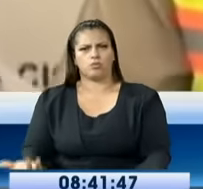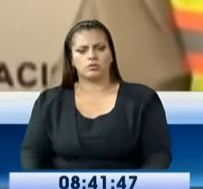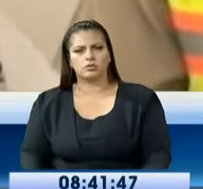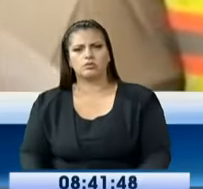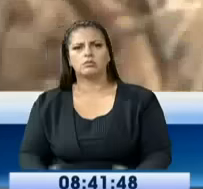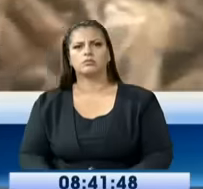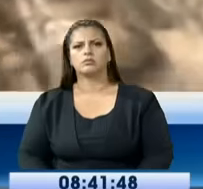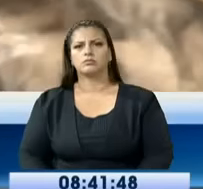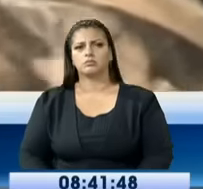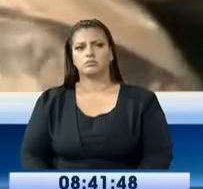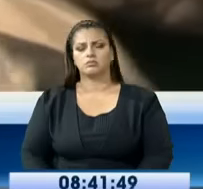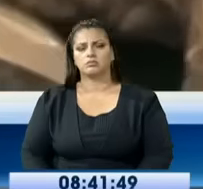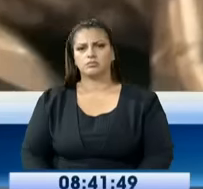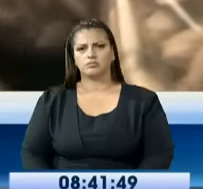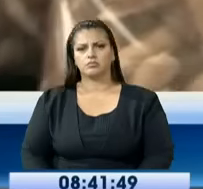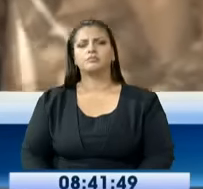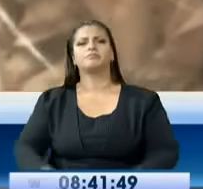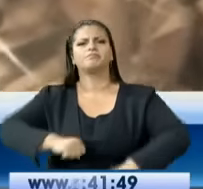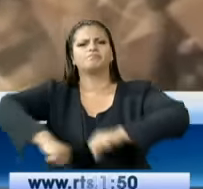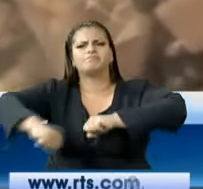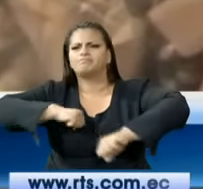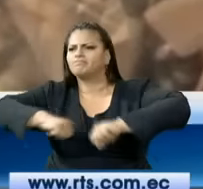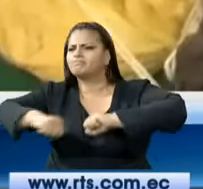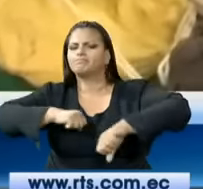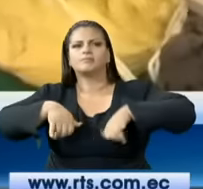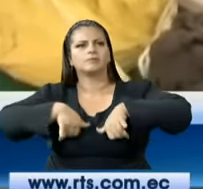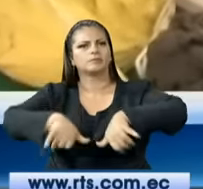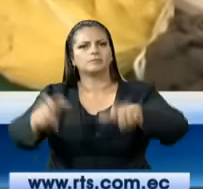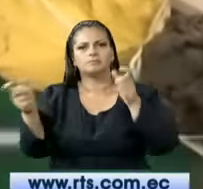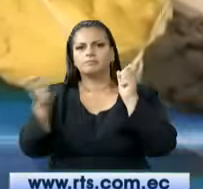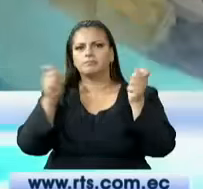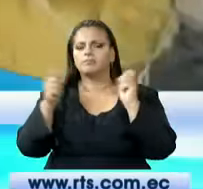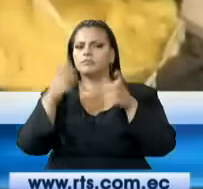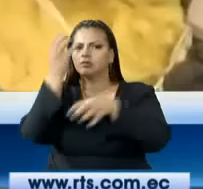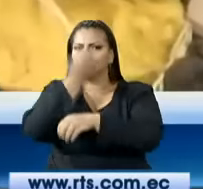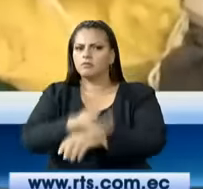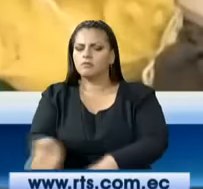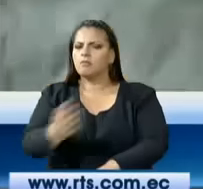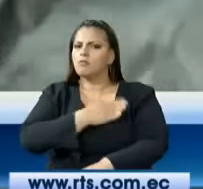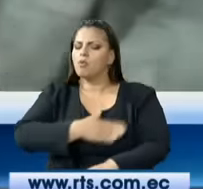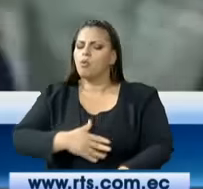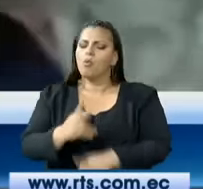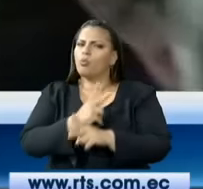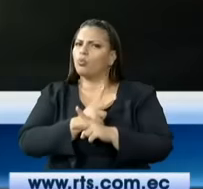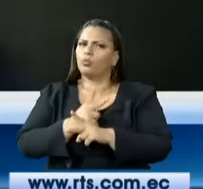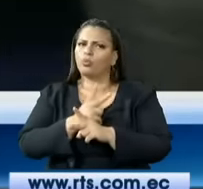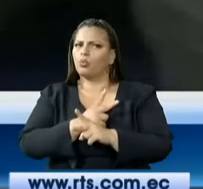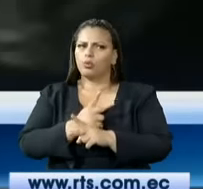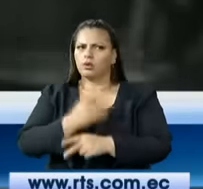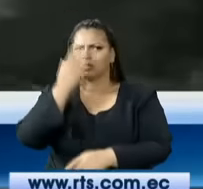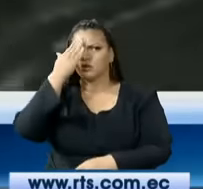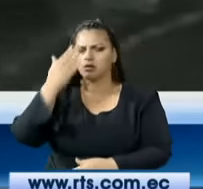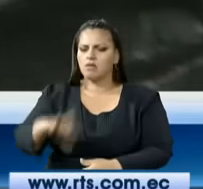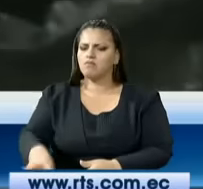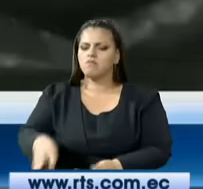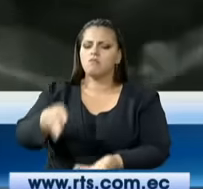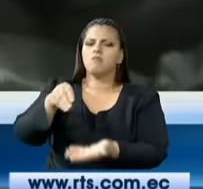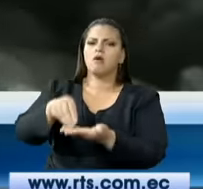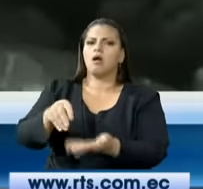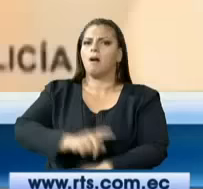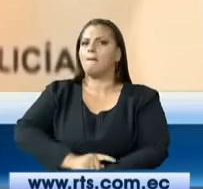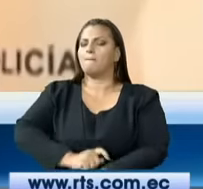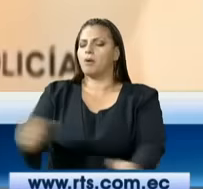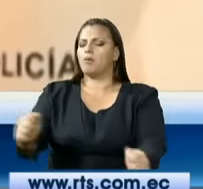como humanas. Los operativos continuarán y se recomienda a la ciudadanía tener mucho cuidado a la hora de manipular este material